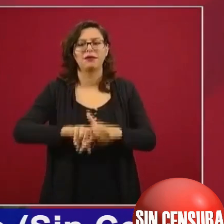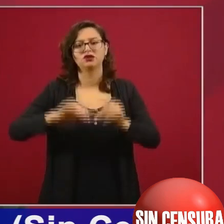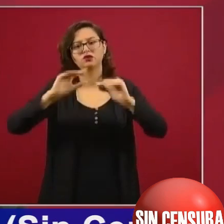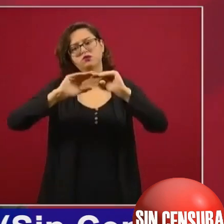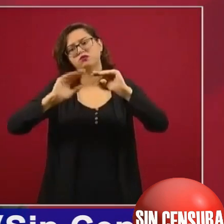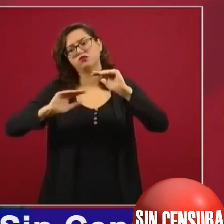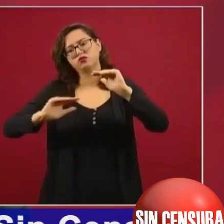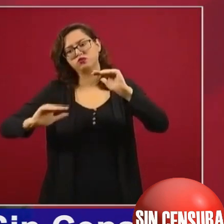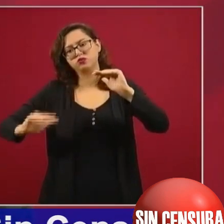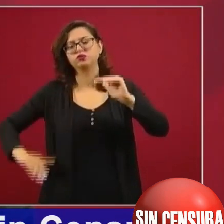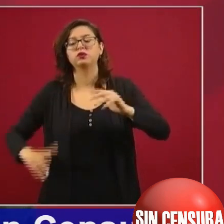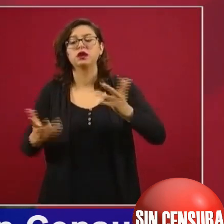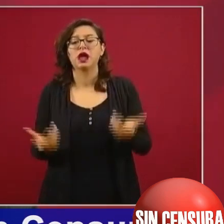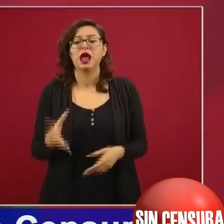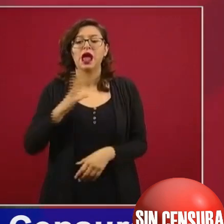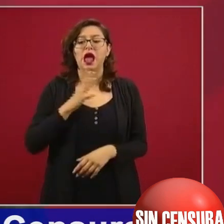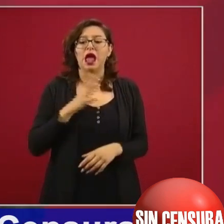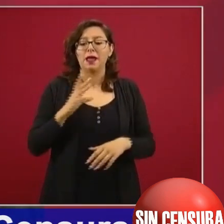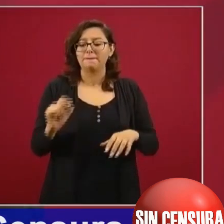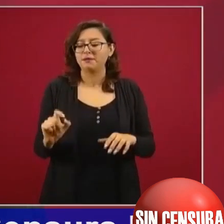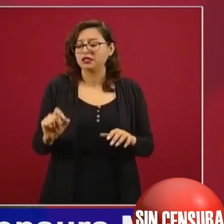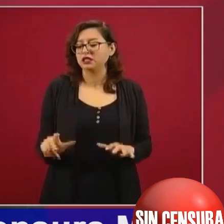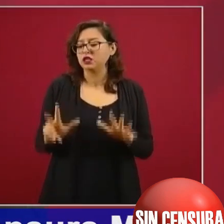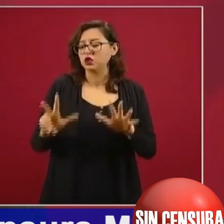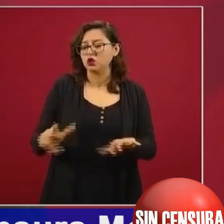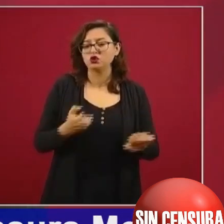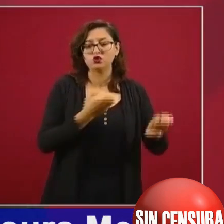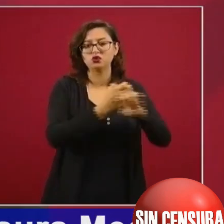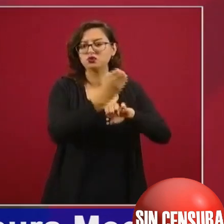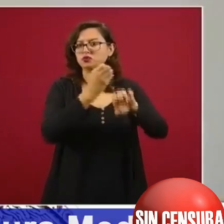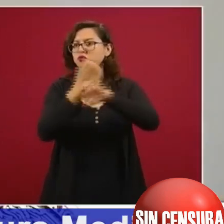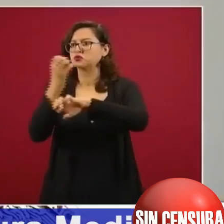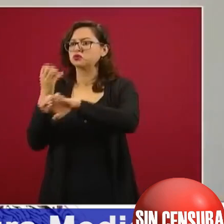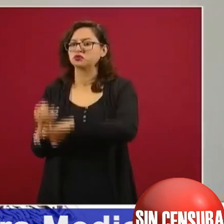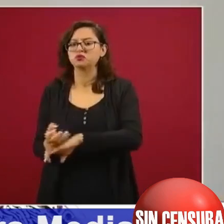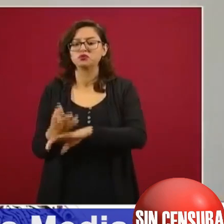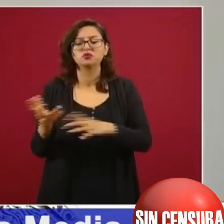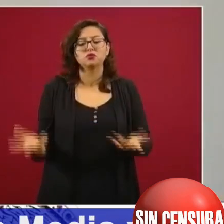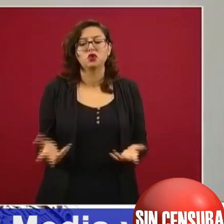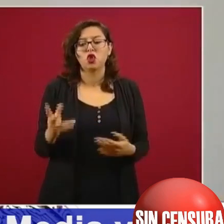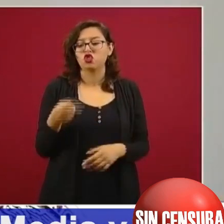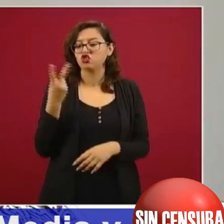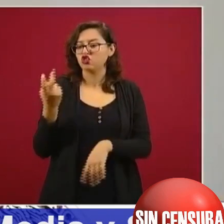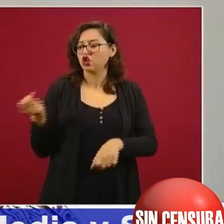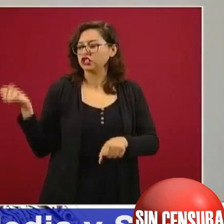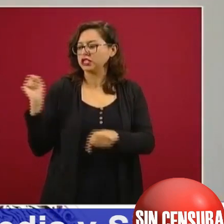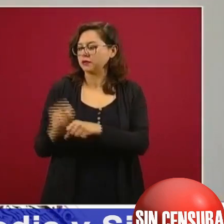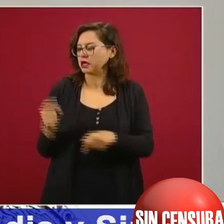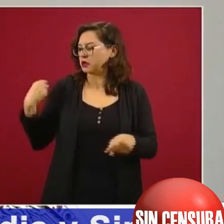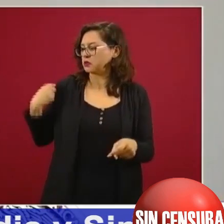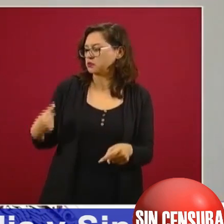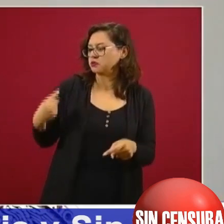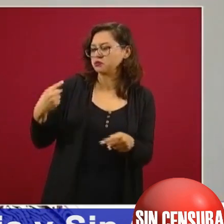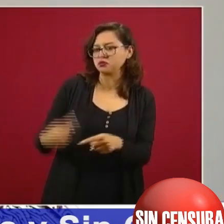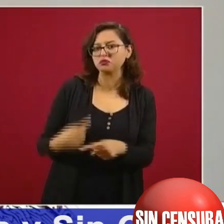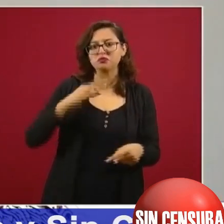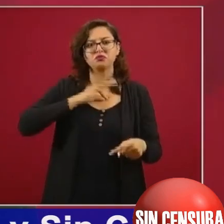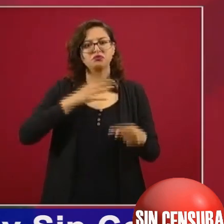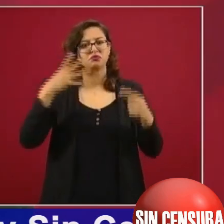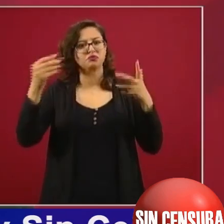ya 28 entidades federativas que tienen una reducción de al menos 2 semanas sostenidas